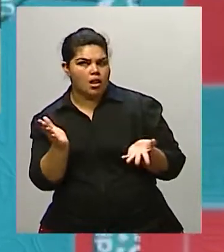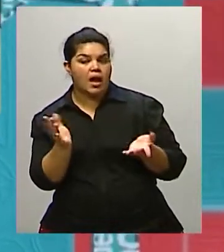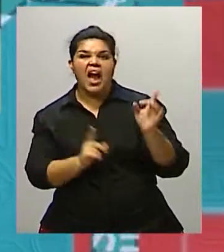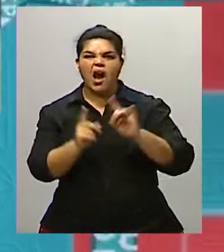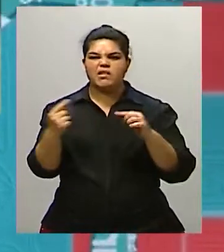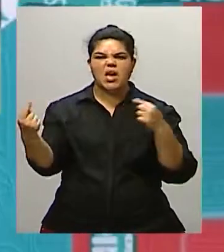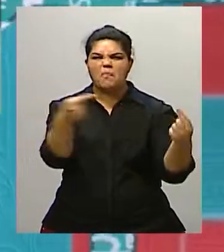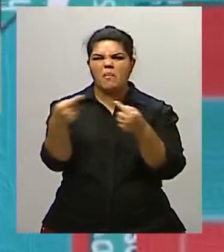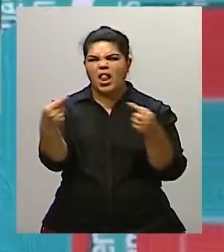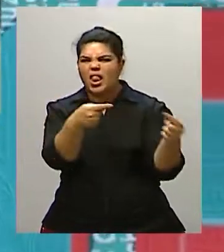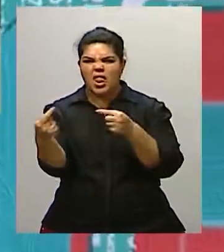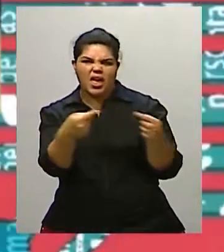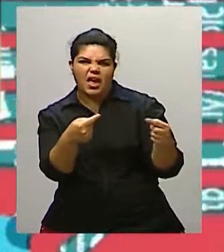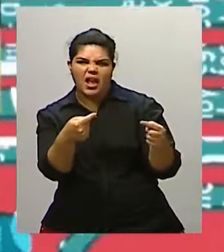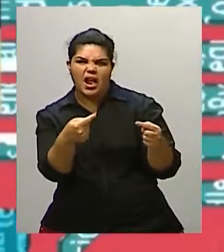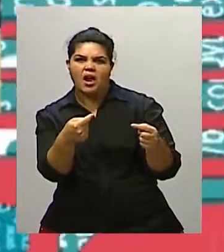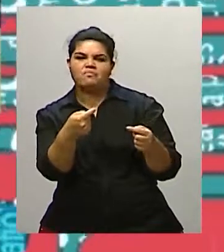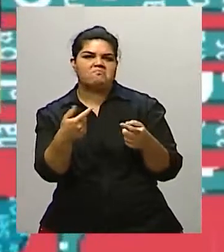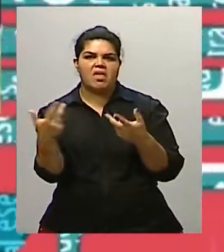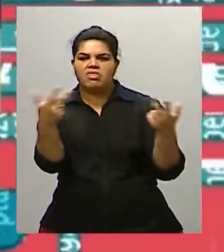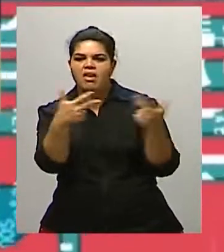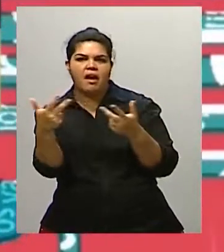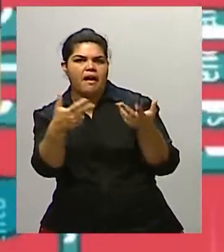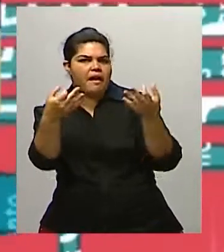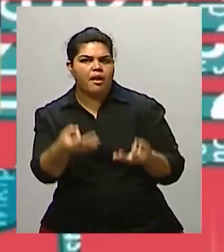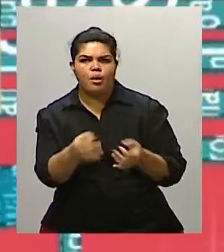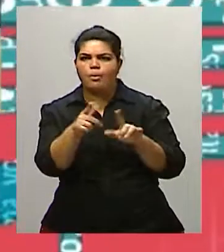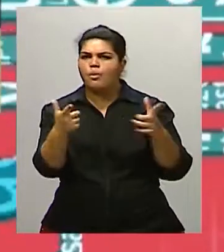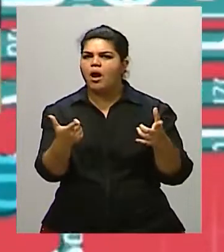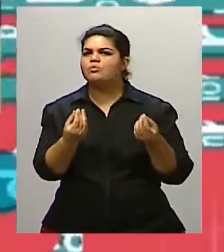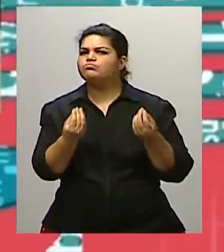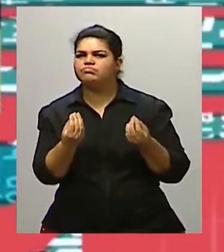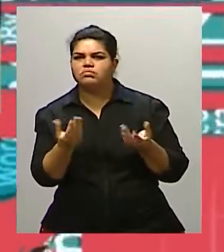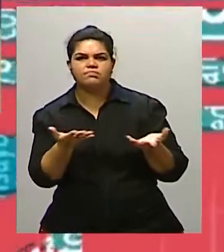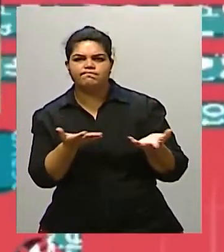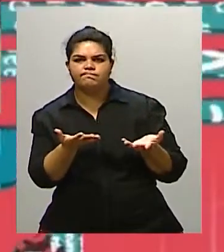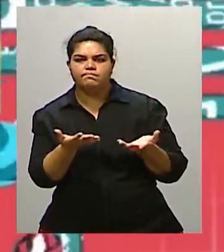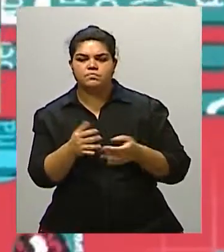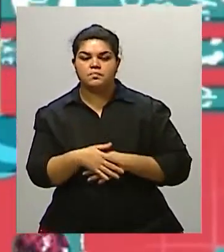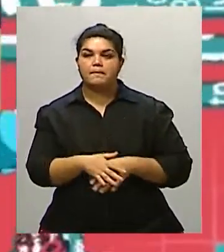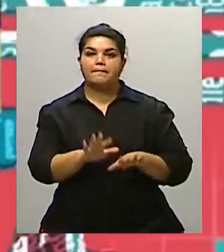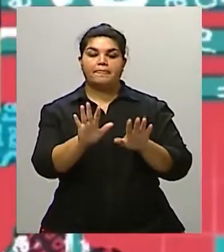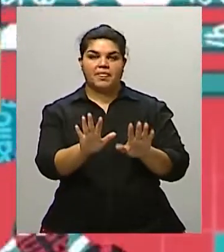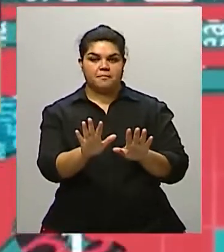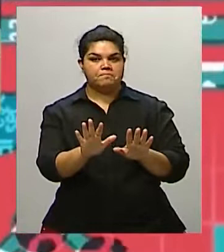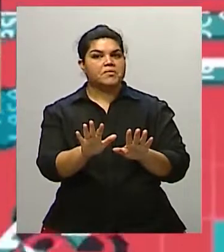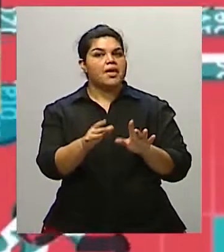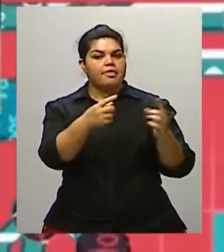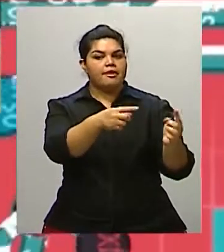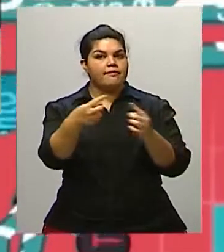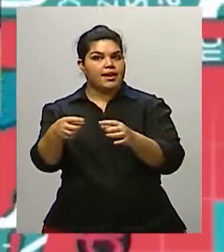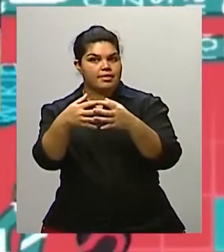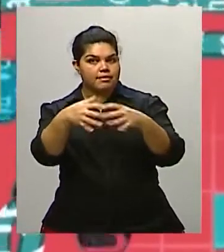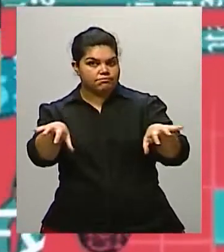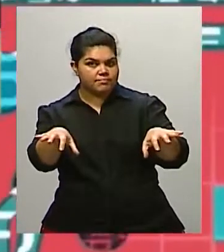es la realidad o al menos lo que ustedes entienden que está pasando? A ver, las diferencias no son diferencias personales como las que